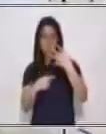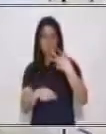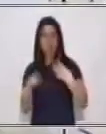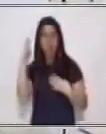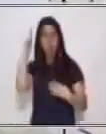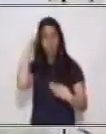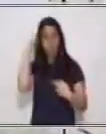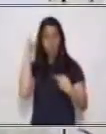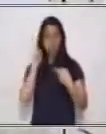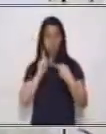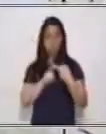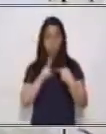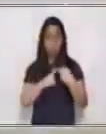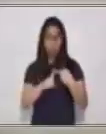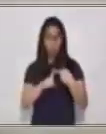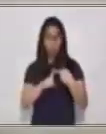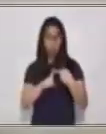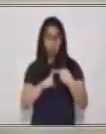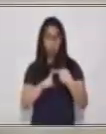circunferencia,